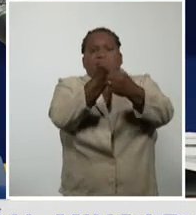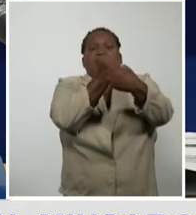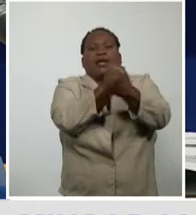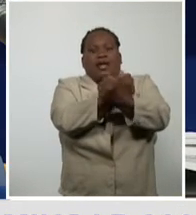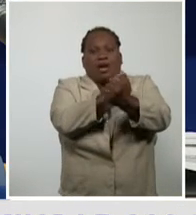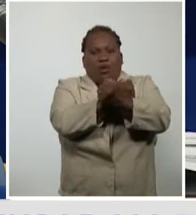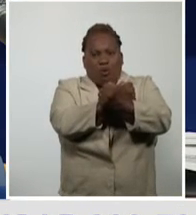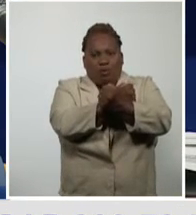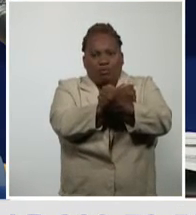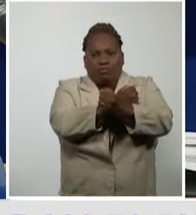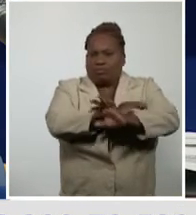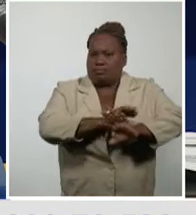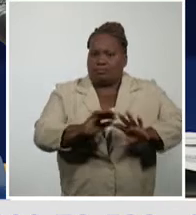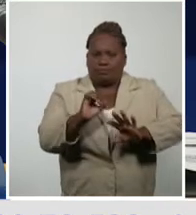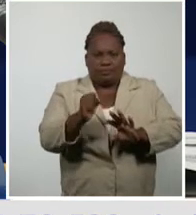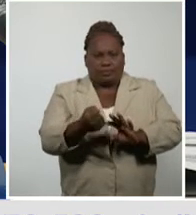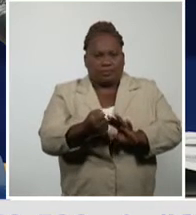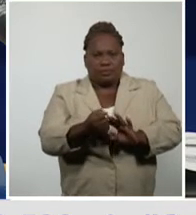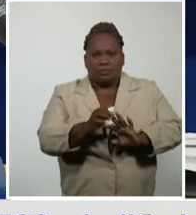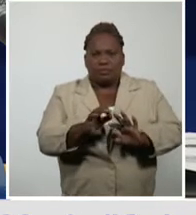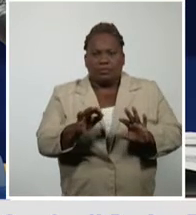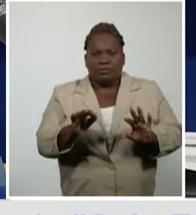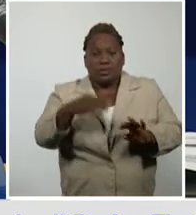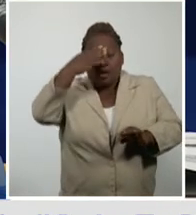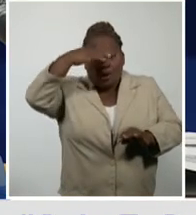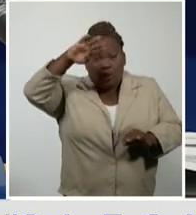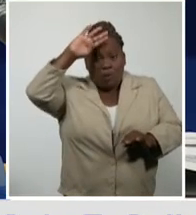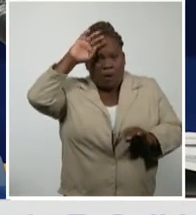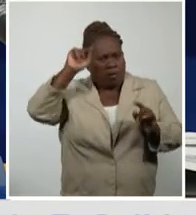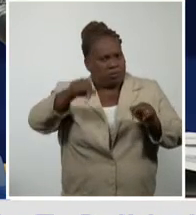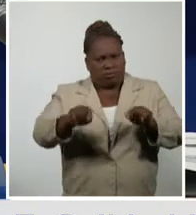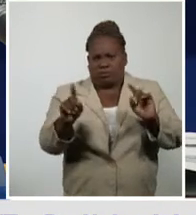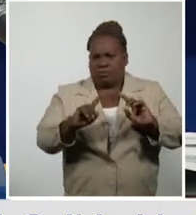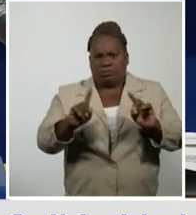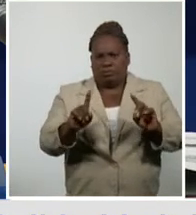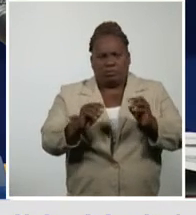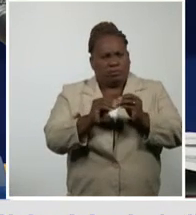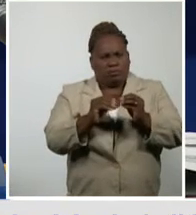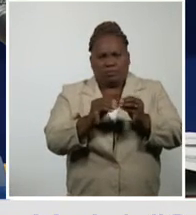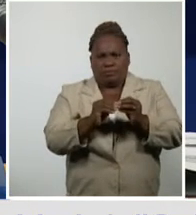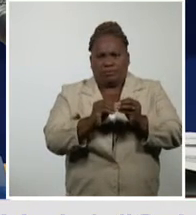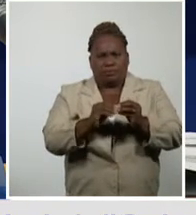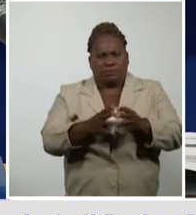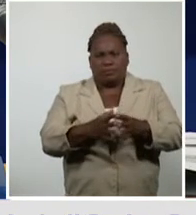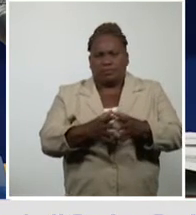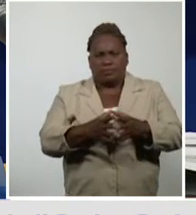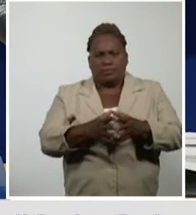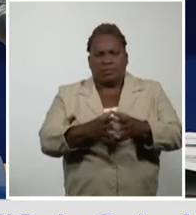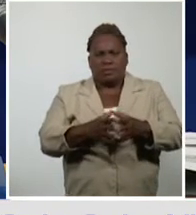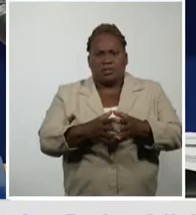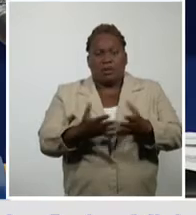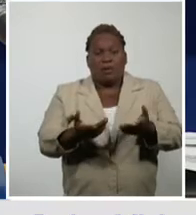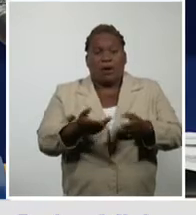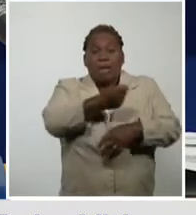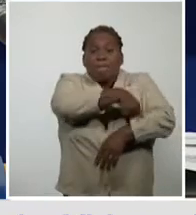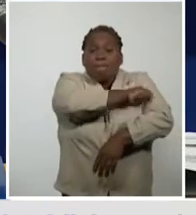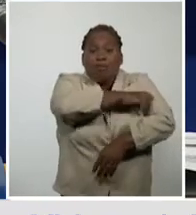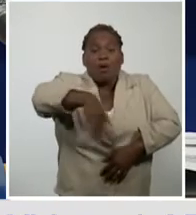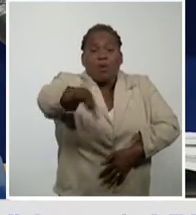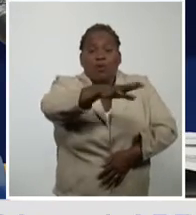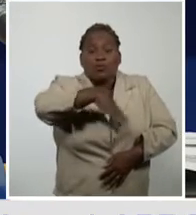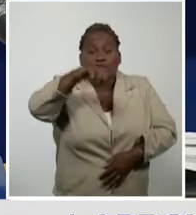enfermedad. Por eso en Cuba eso no se ajusta exactamente, porque además el pueblo lo conoce.